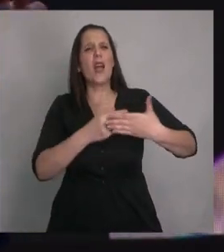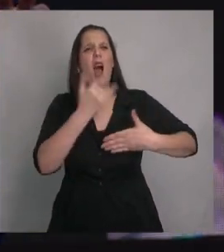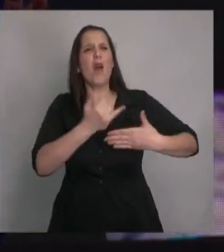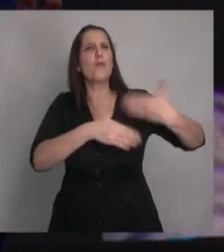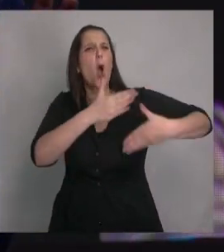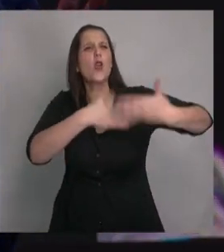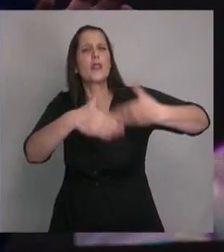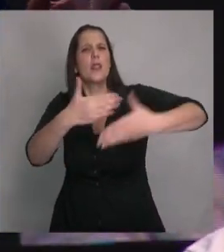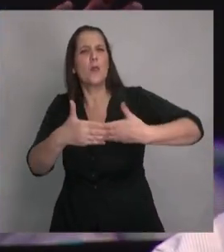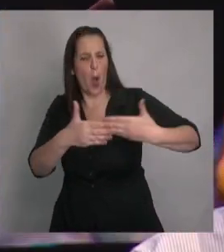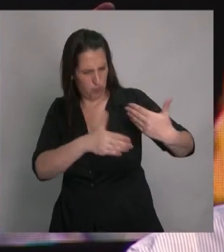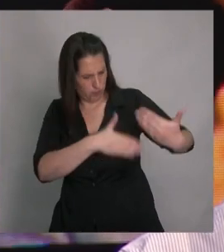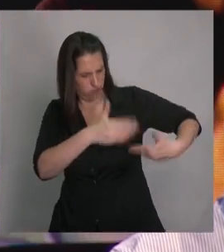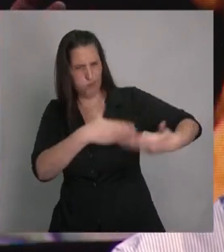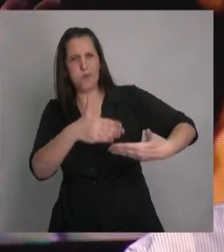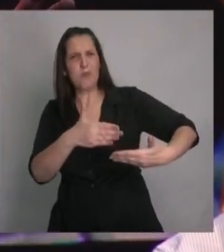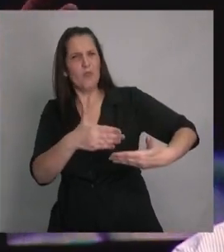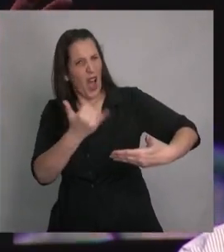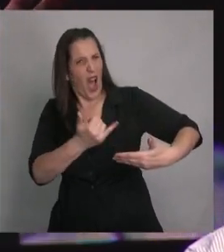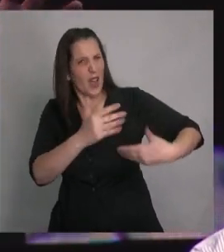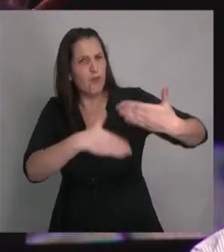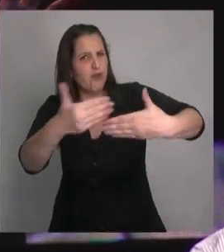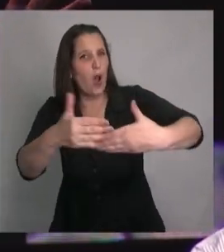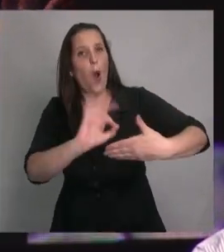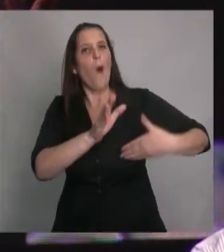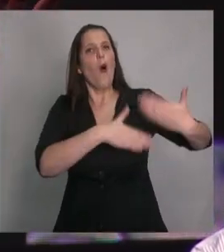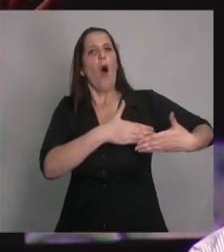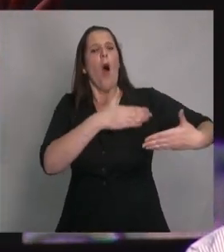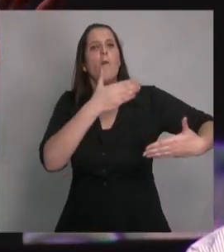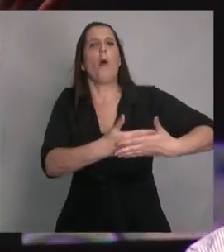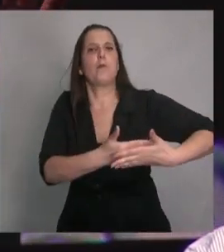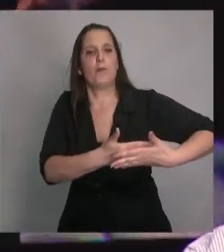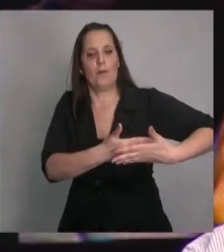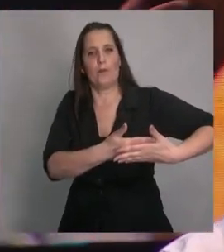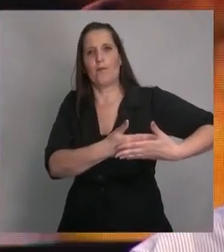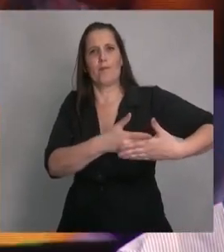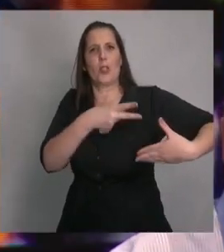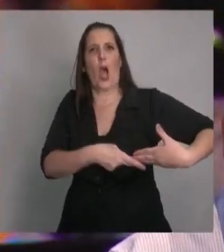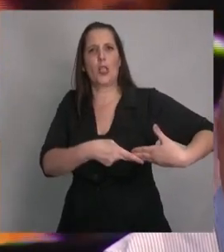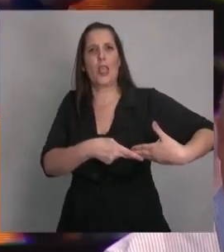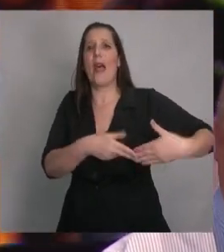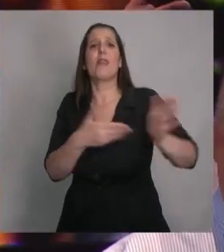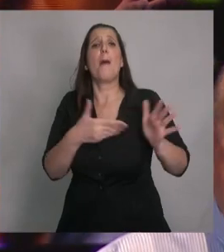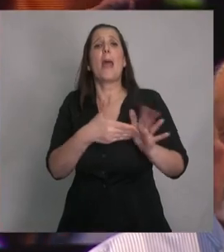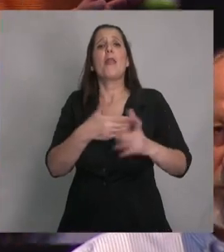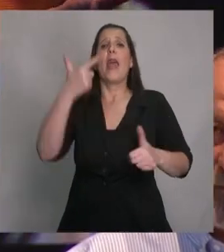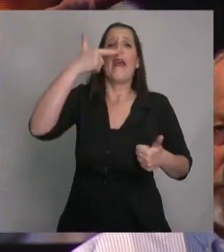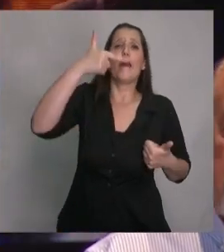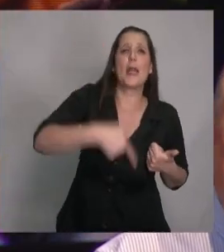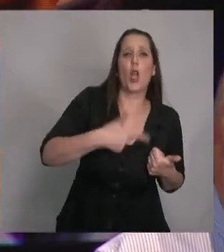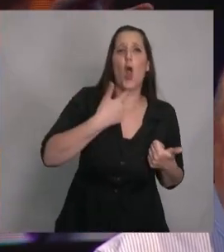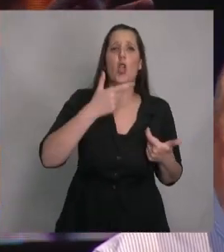un progresismo que se ata en mi opinión anacrónicamente al petróleo al carbón y al gas